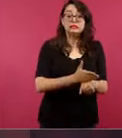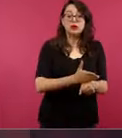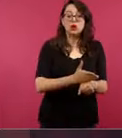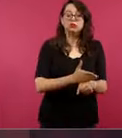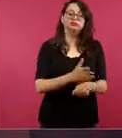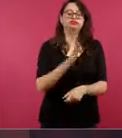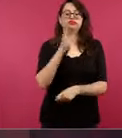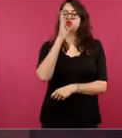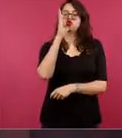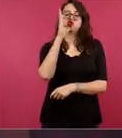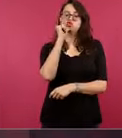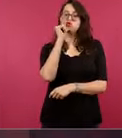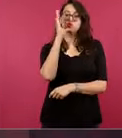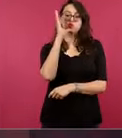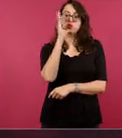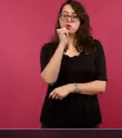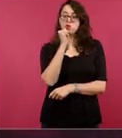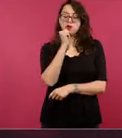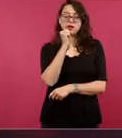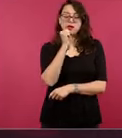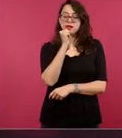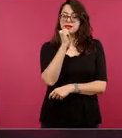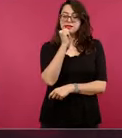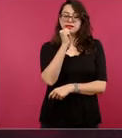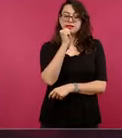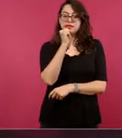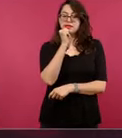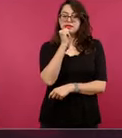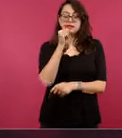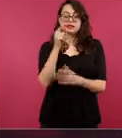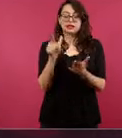algún instrumento del gobierno para